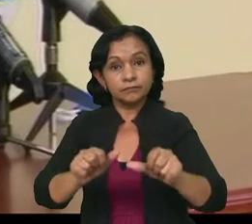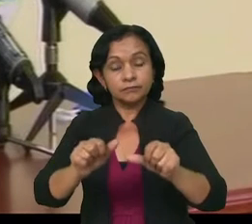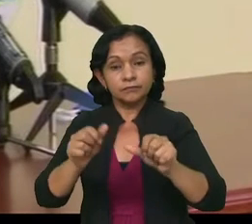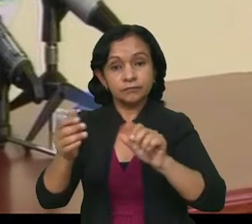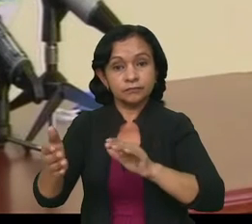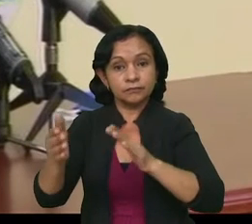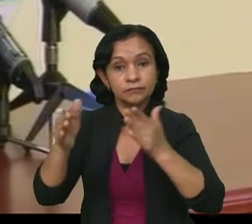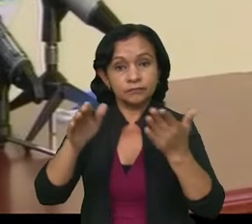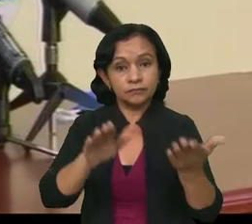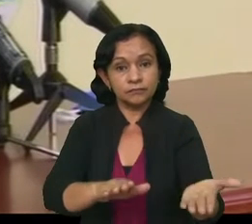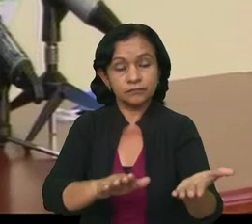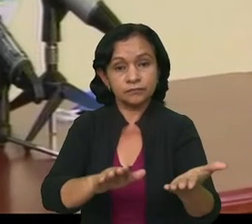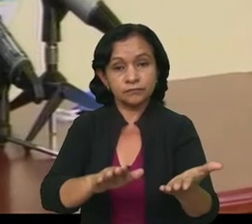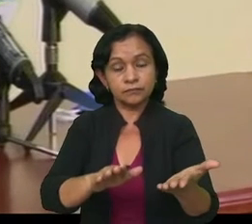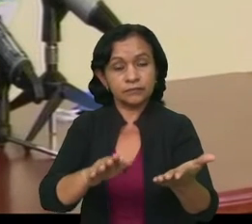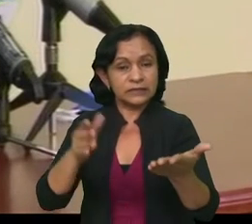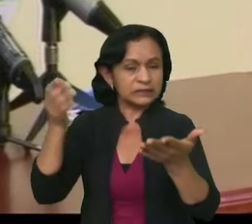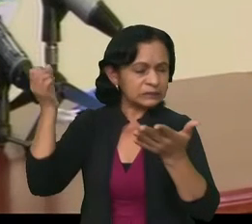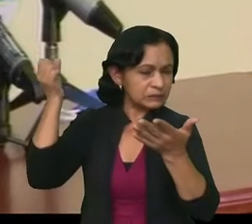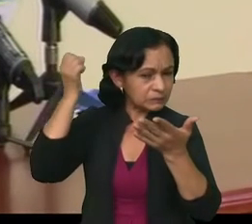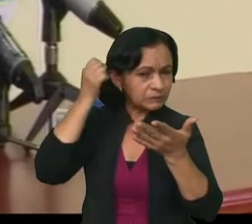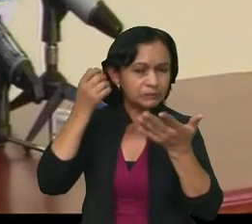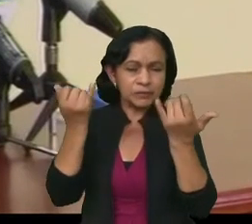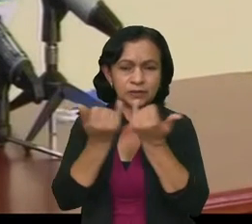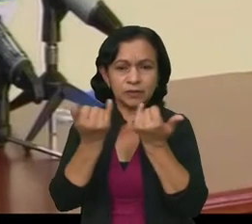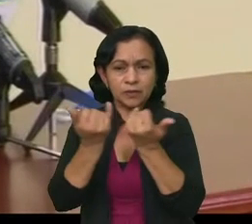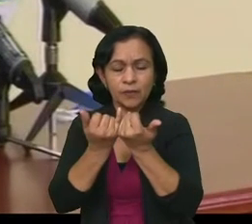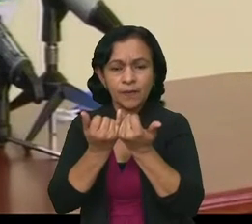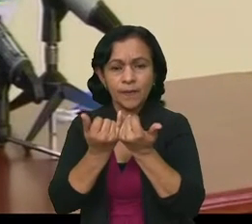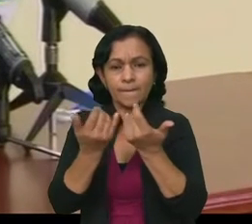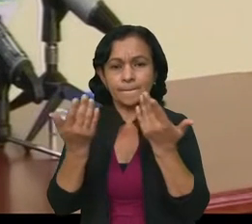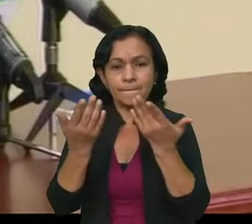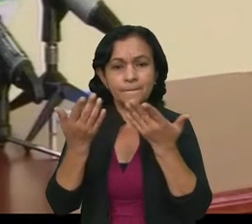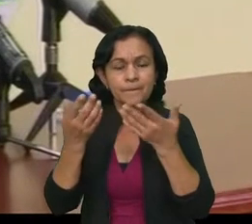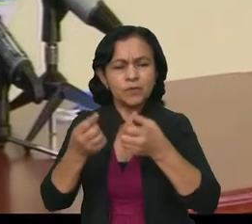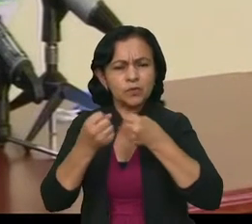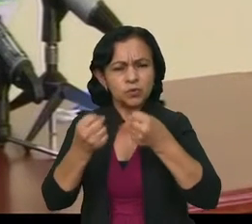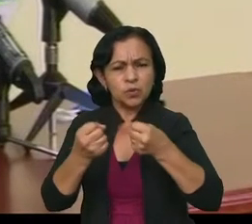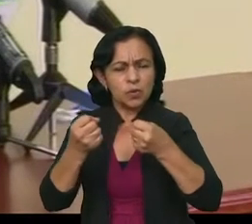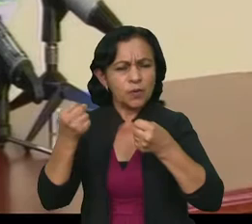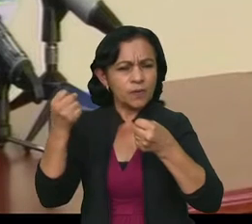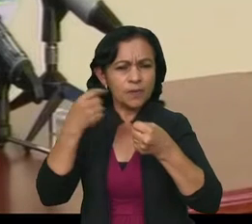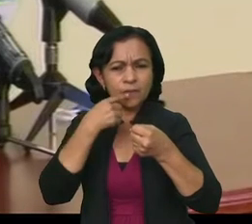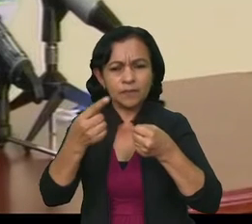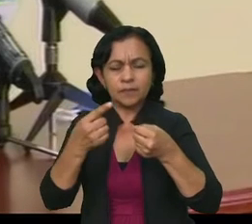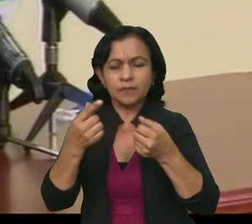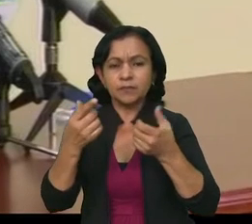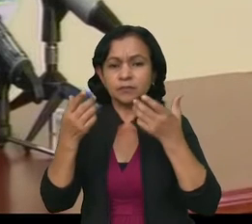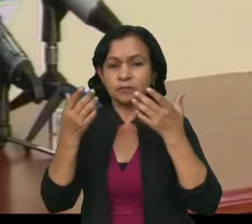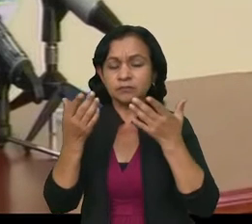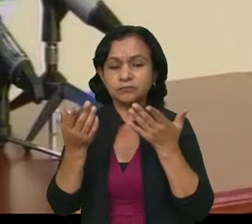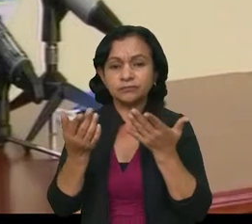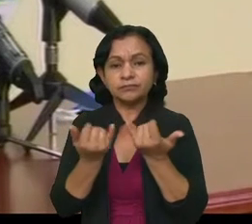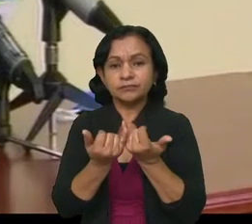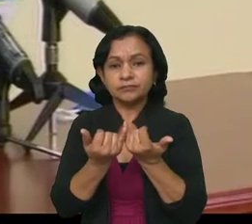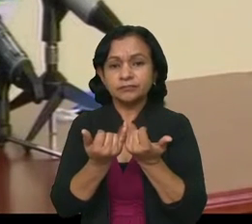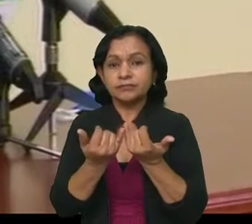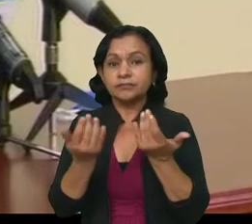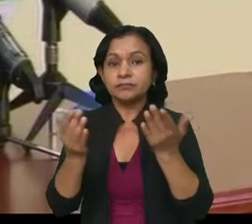fallece a consecuencia de edema cerebral producto de trauma craneoencefálico severo, politraumatismo, y